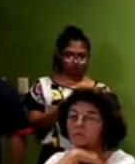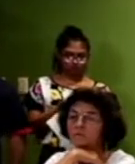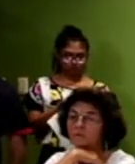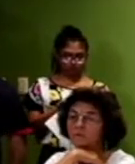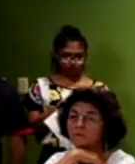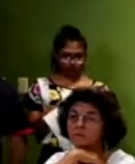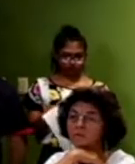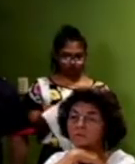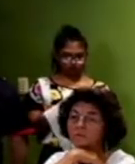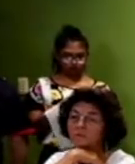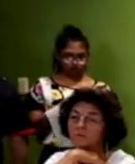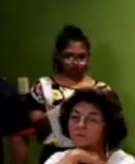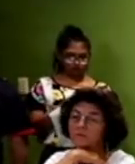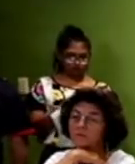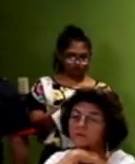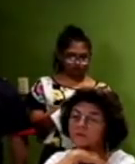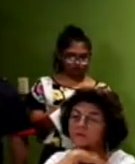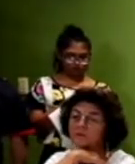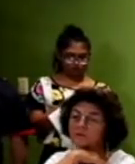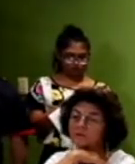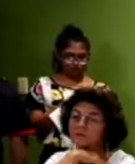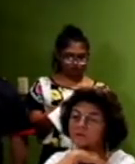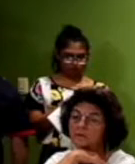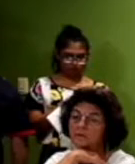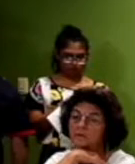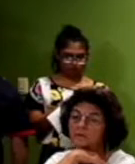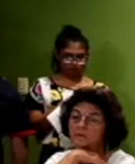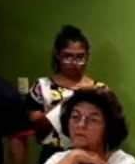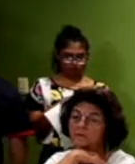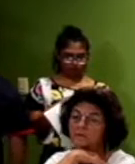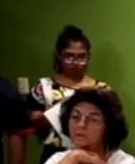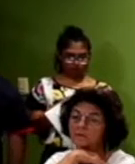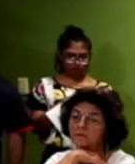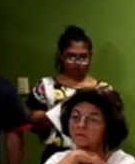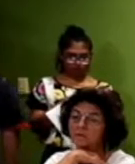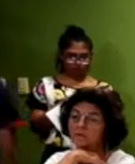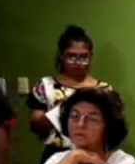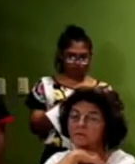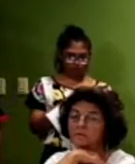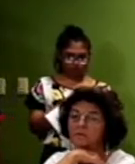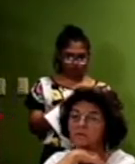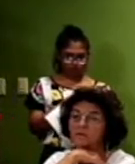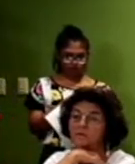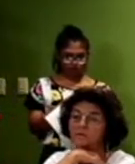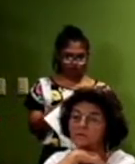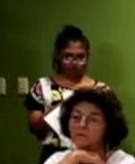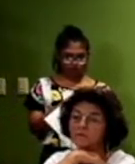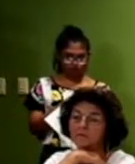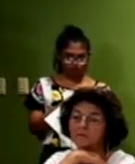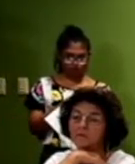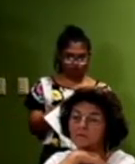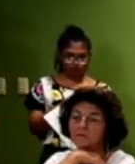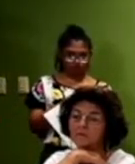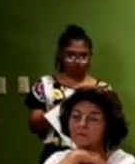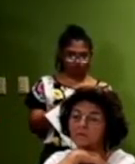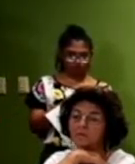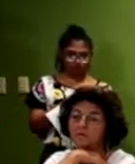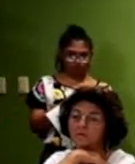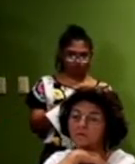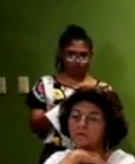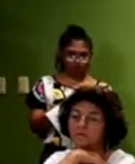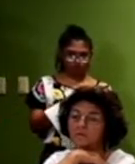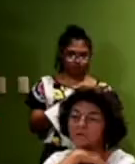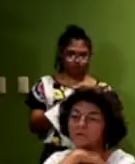información, de decidir sin presiones el tipo de proyecto que nosotros como pueblos